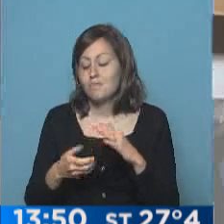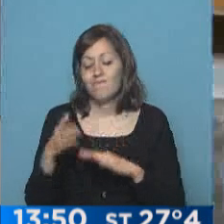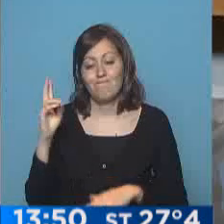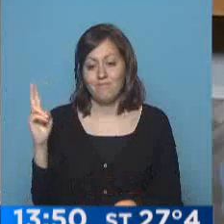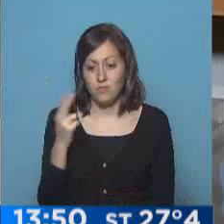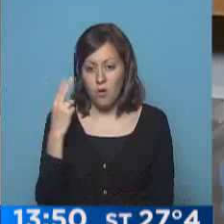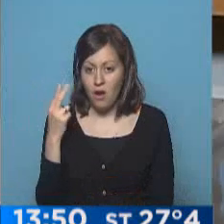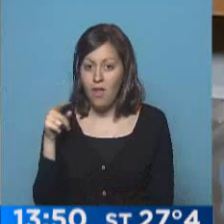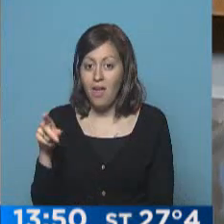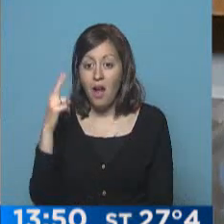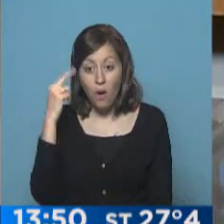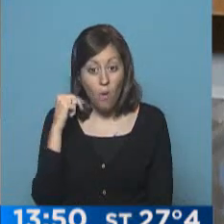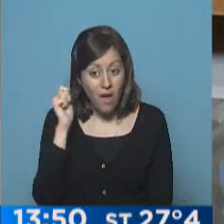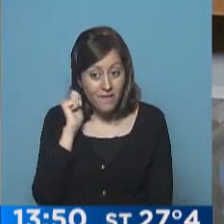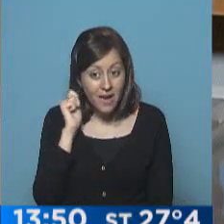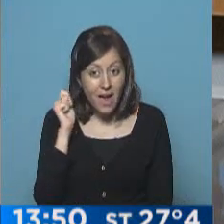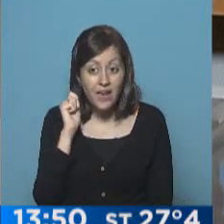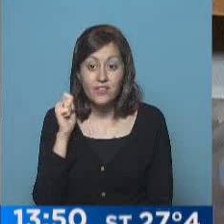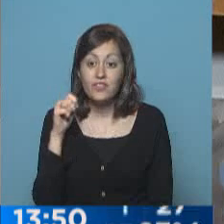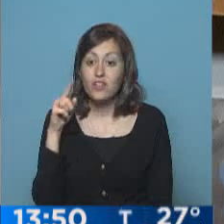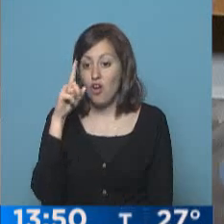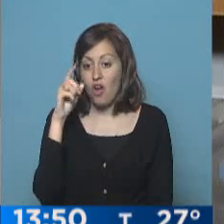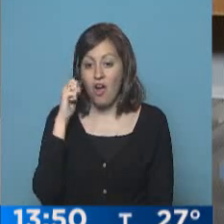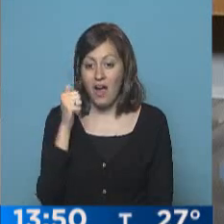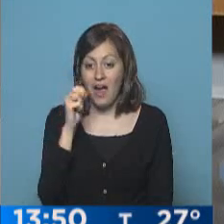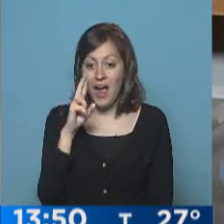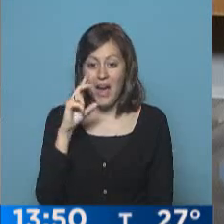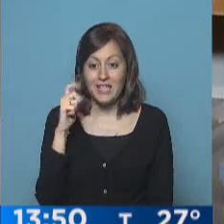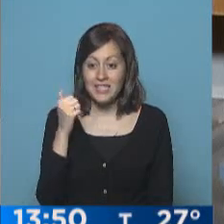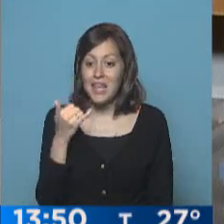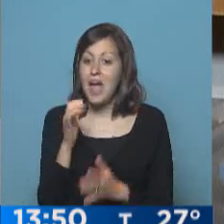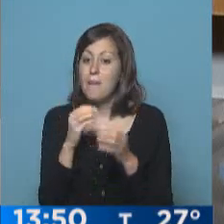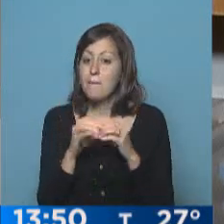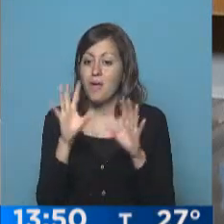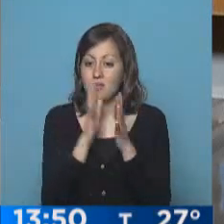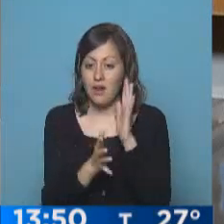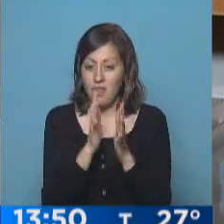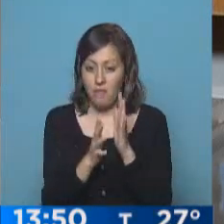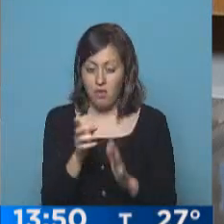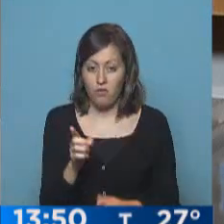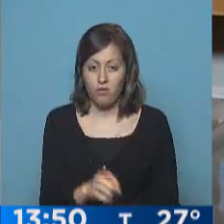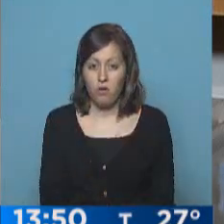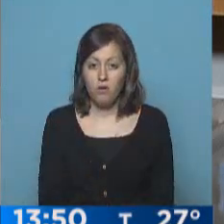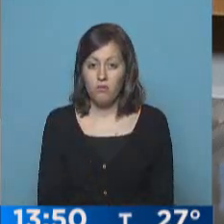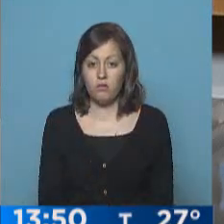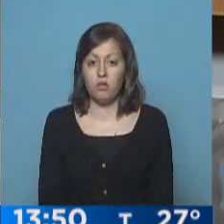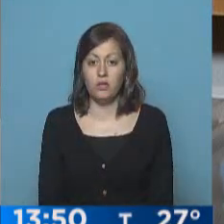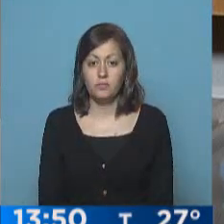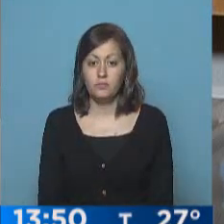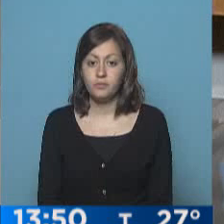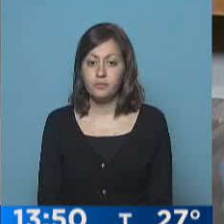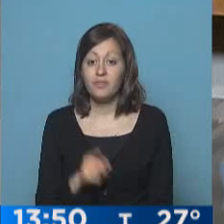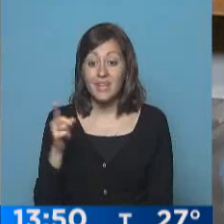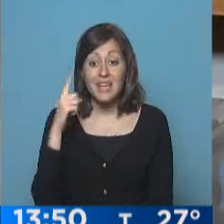empieza a los 9 años en el tová García con un tratamiento donde me dice la